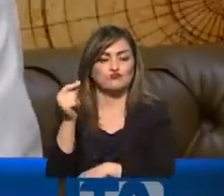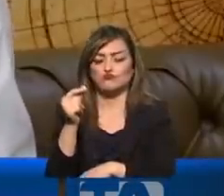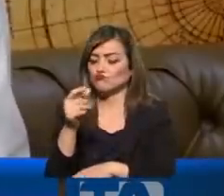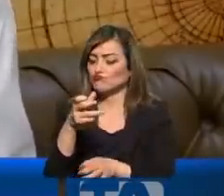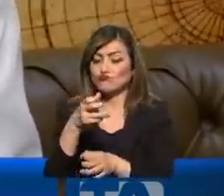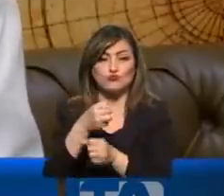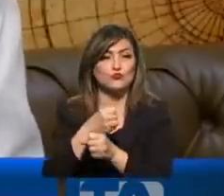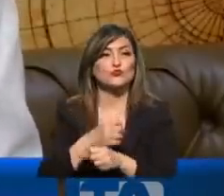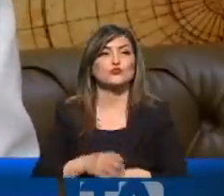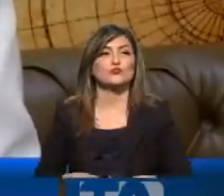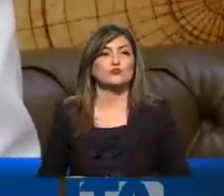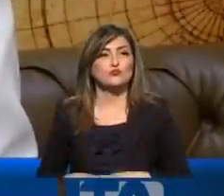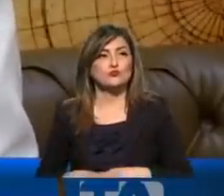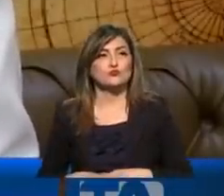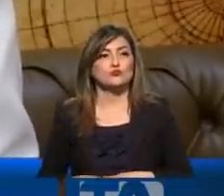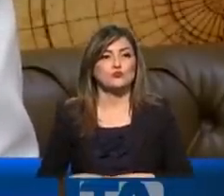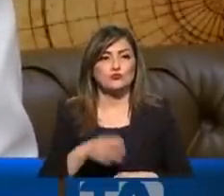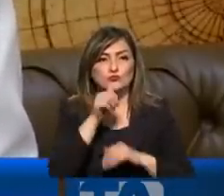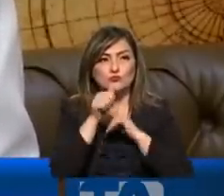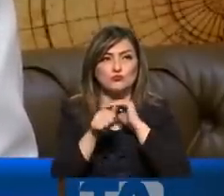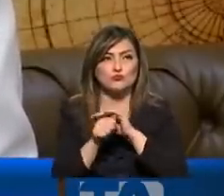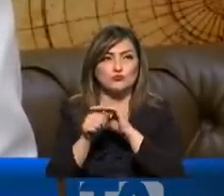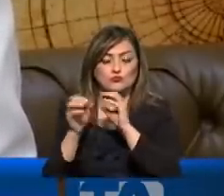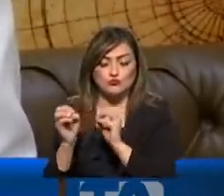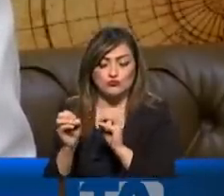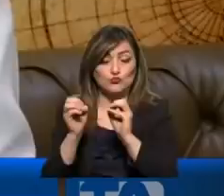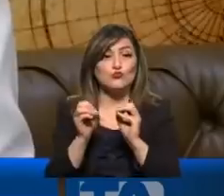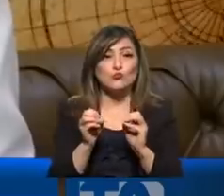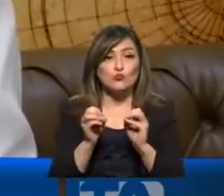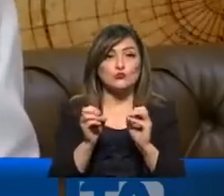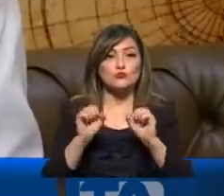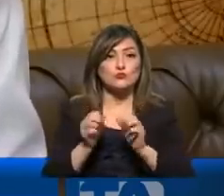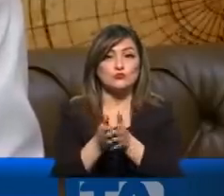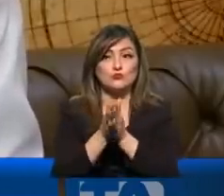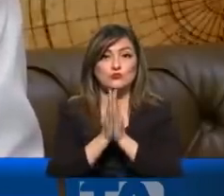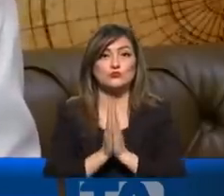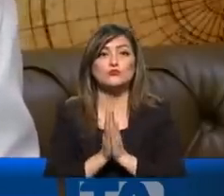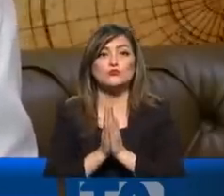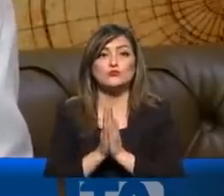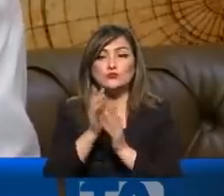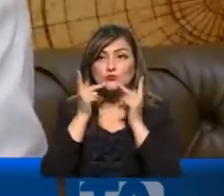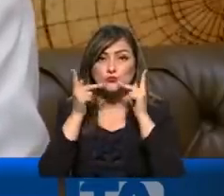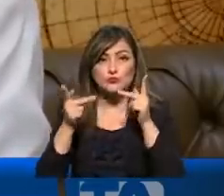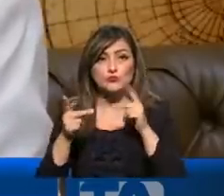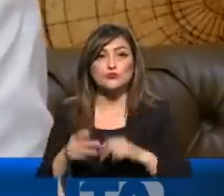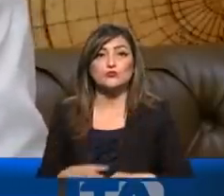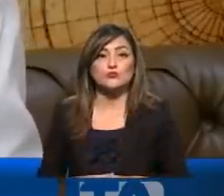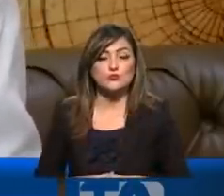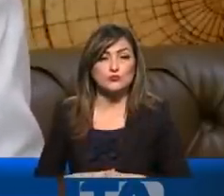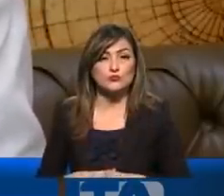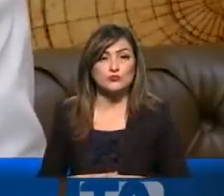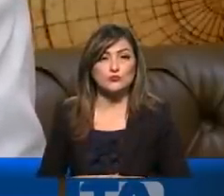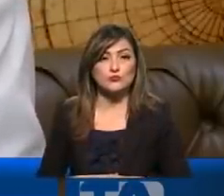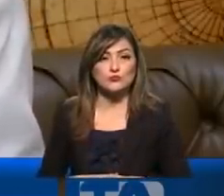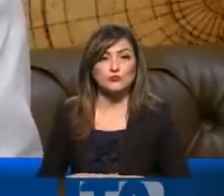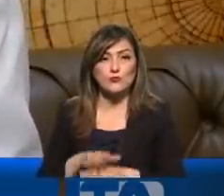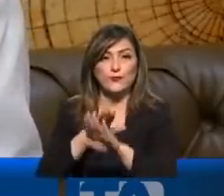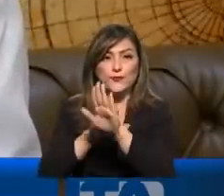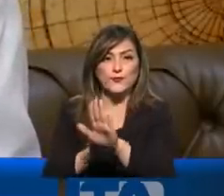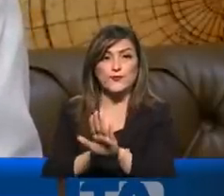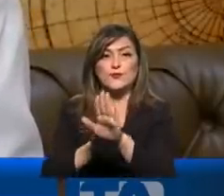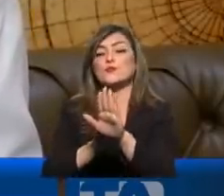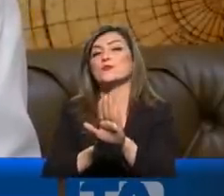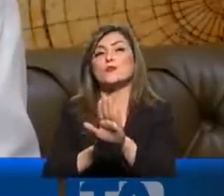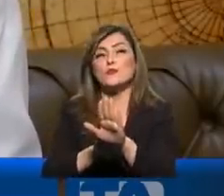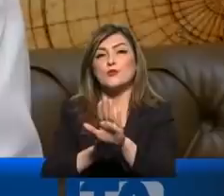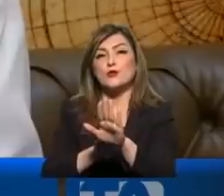efectivo, razón por la cual el sector privado se está organizando en la medida de lo que le pide el sector público para dar todo su respaldo y para que esto